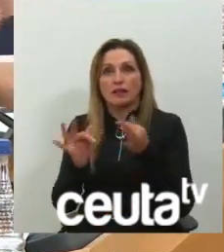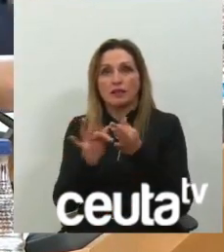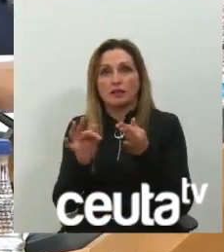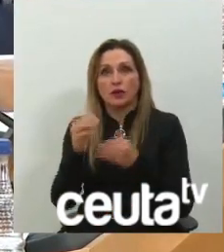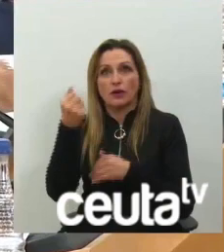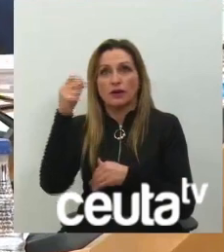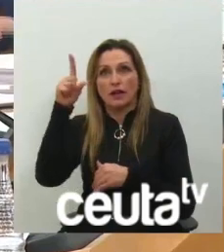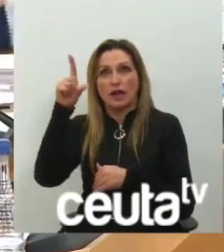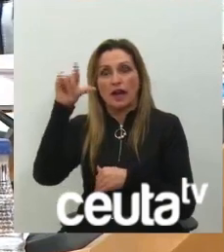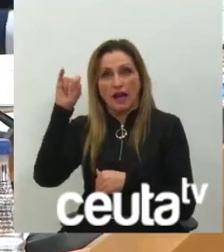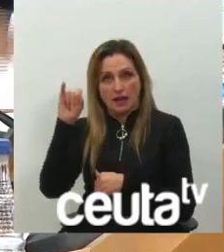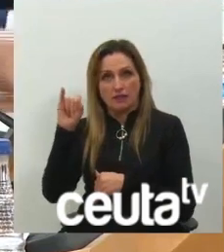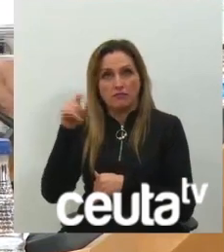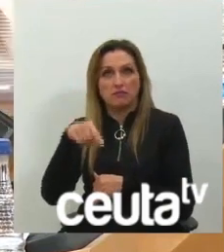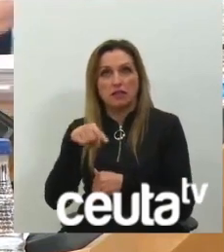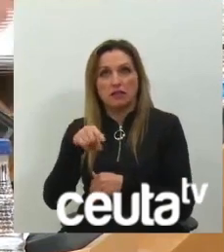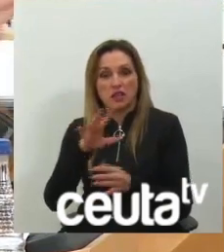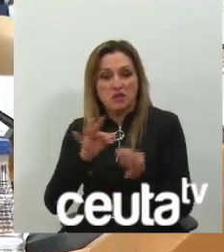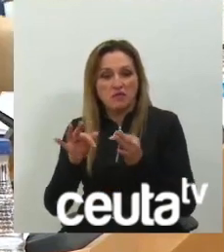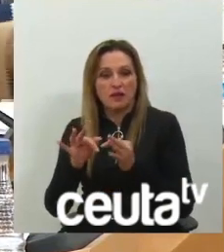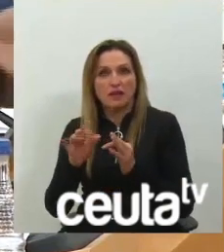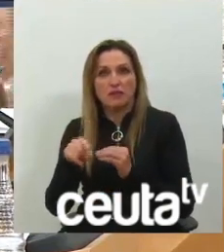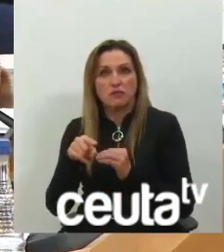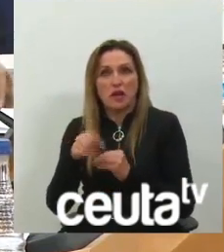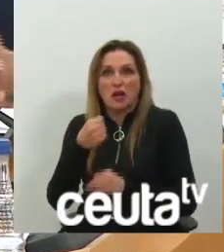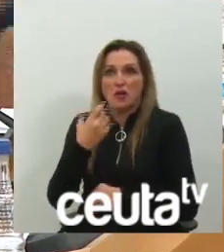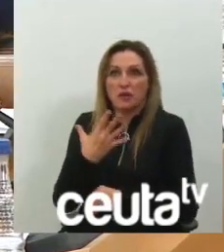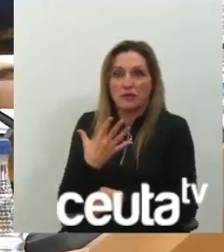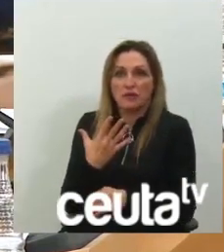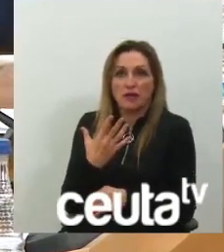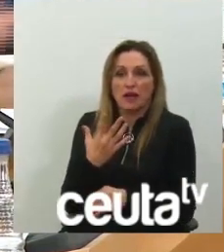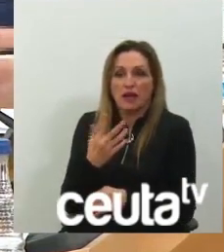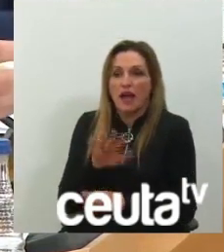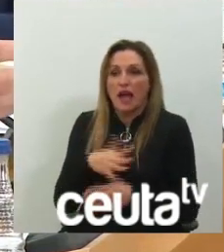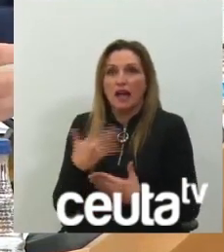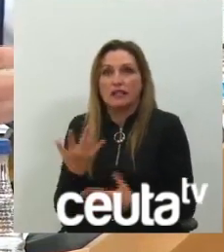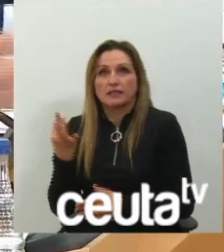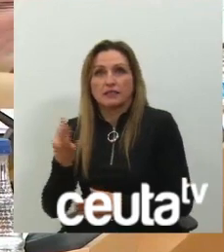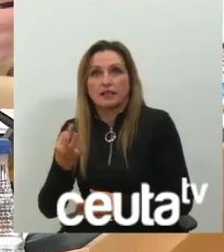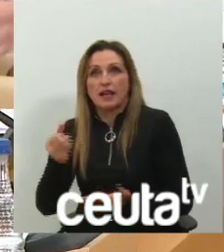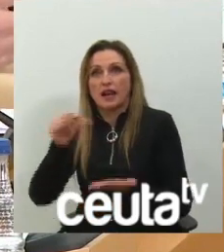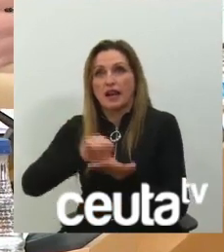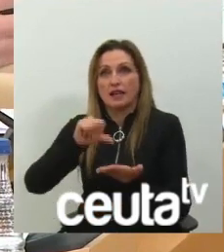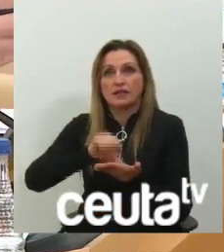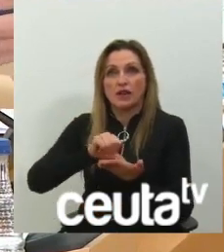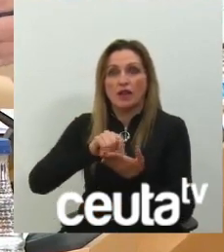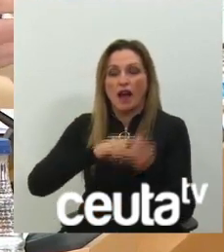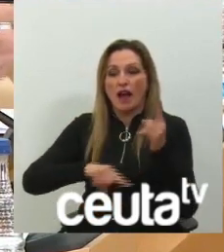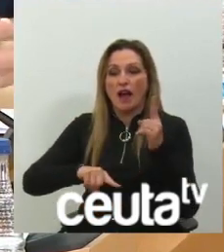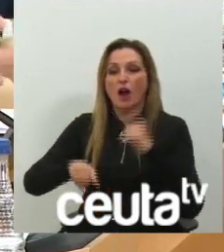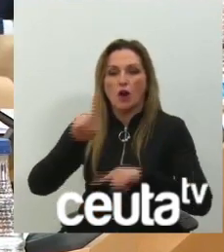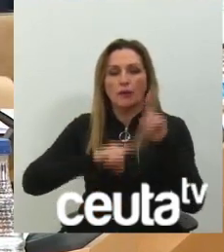muchos defectos de esta ciudad sigue después de todo no nos viene mal que estéis porque así la ciudad sabe lo que hay saber los problemas que hay